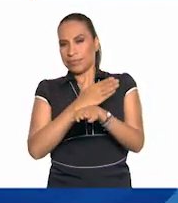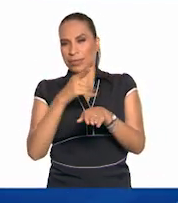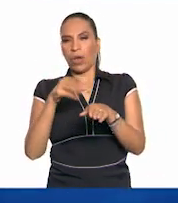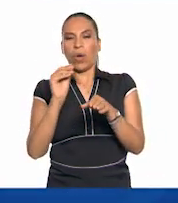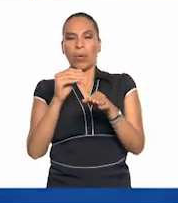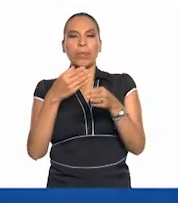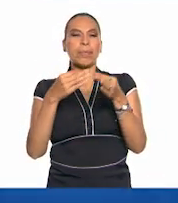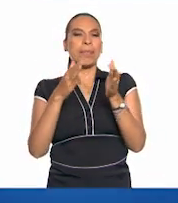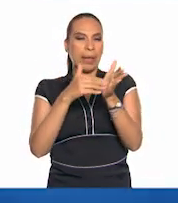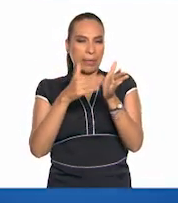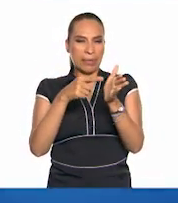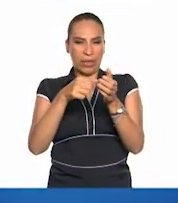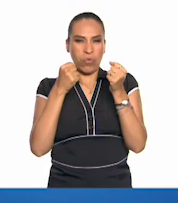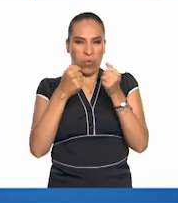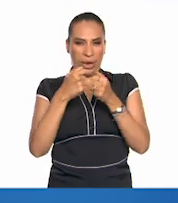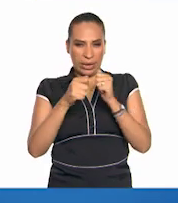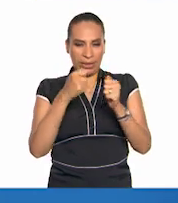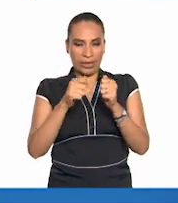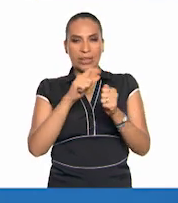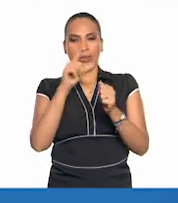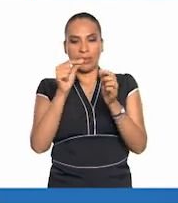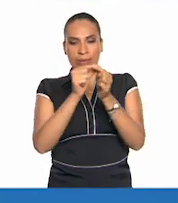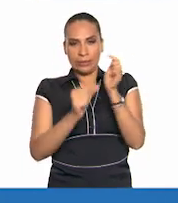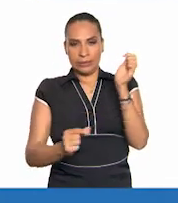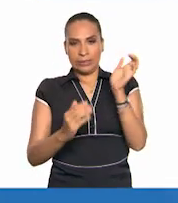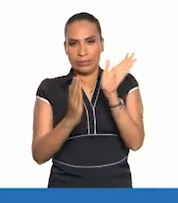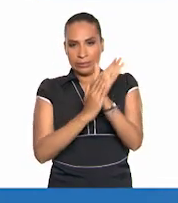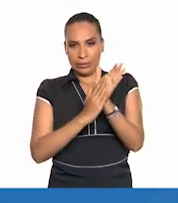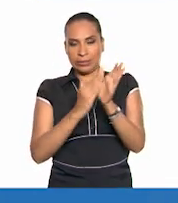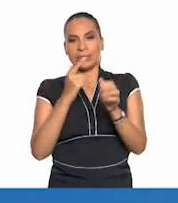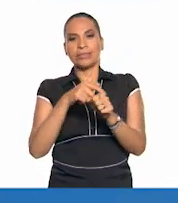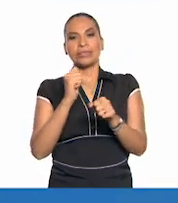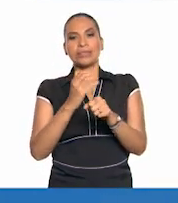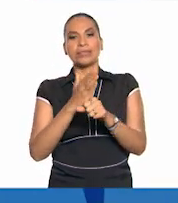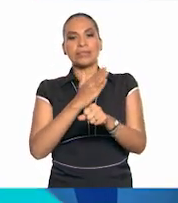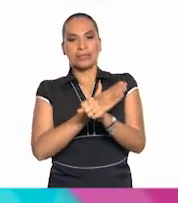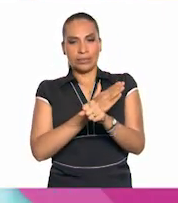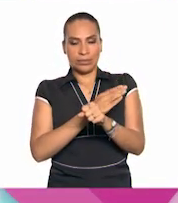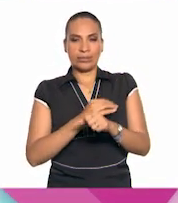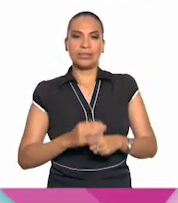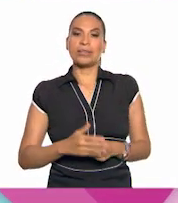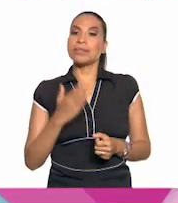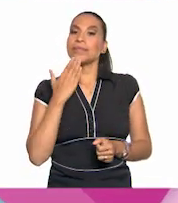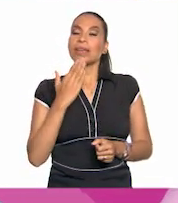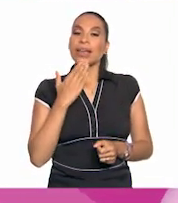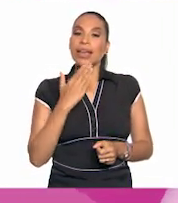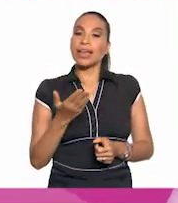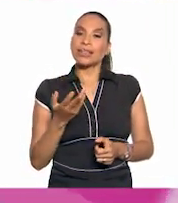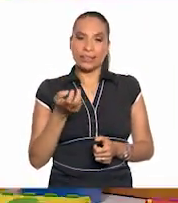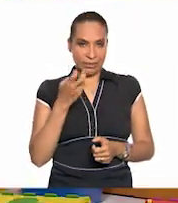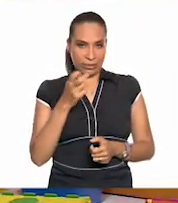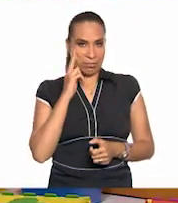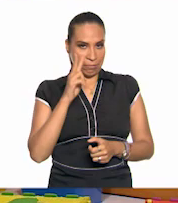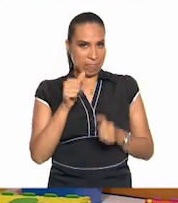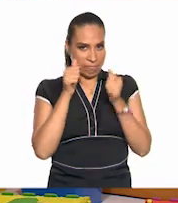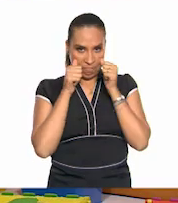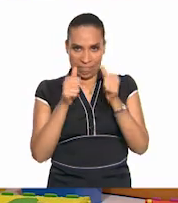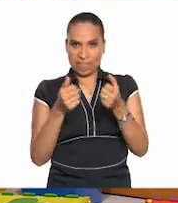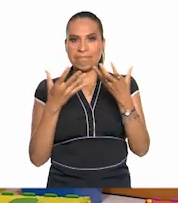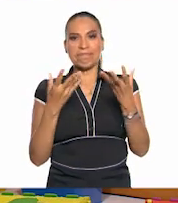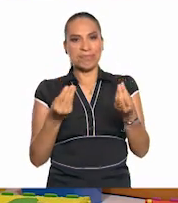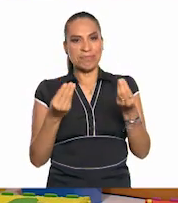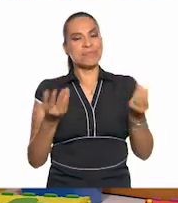fuertes. Por último, se les agrega una varilla o palito de paleta. Muy bien, Mariana. Veo que pusiste